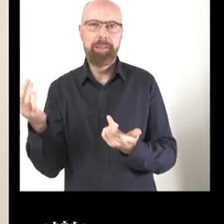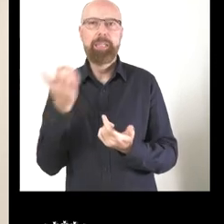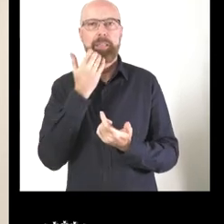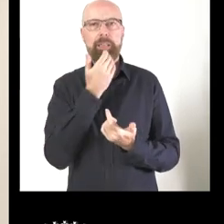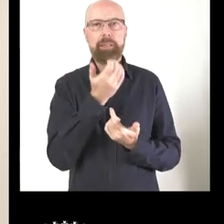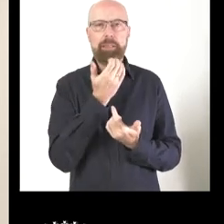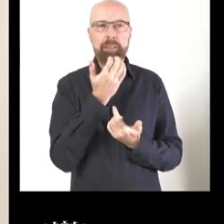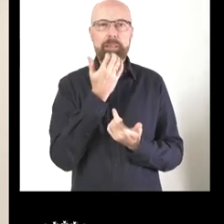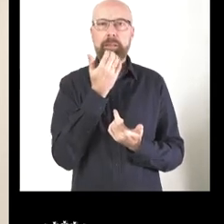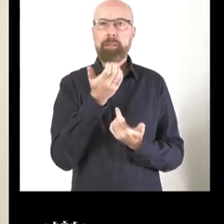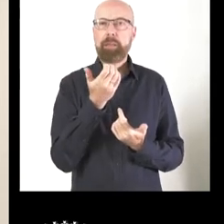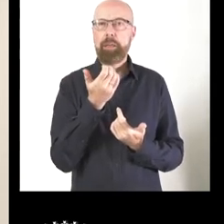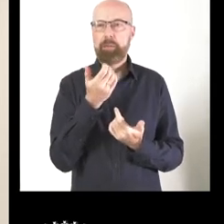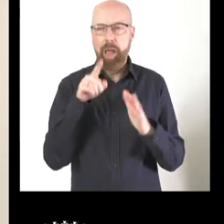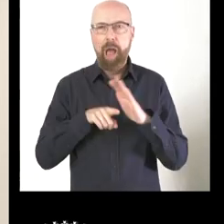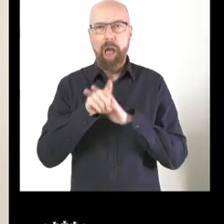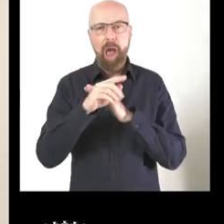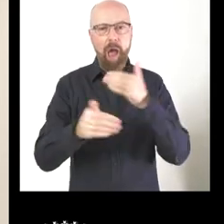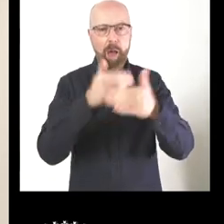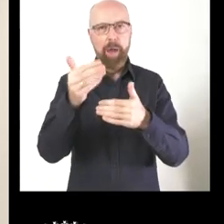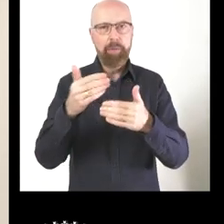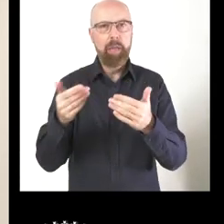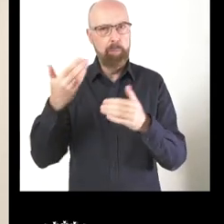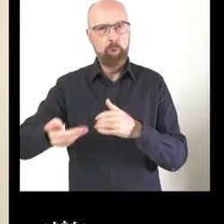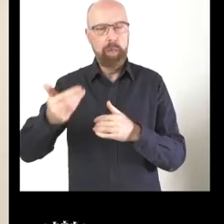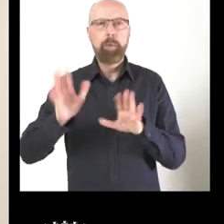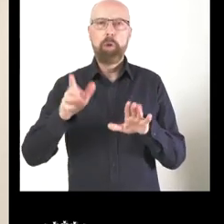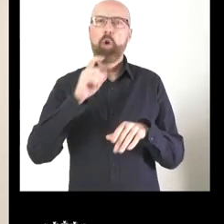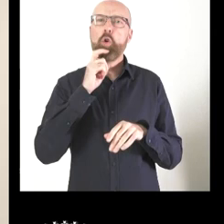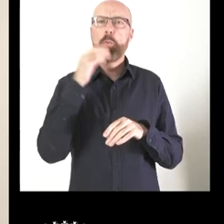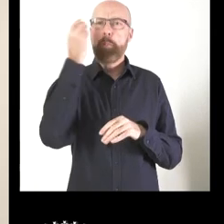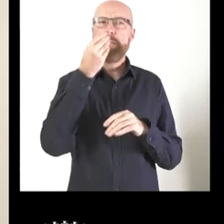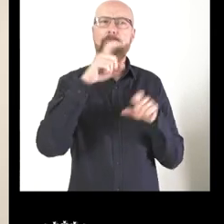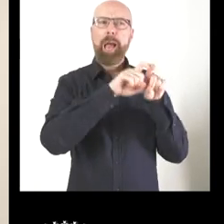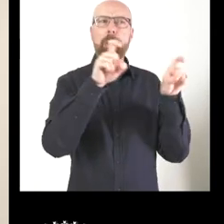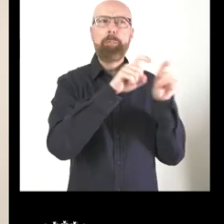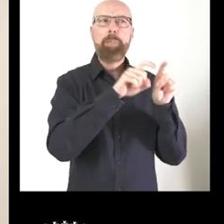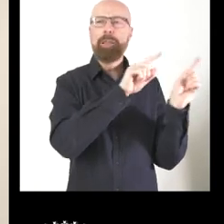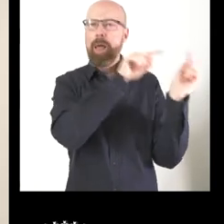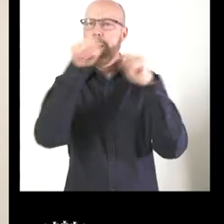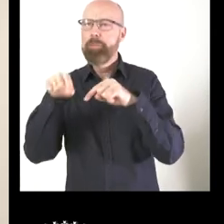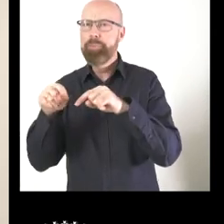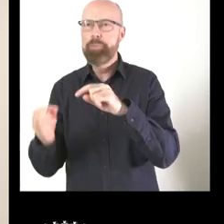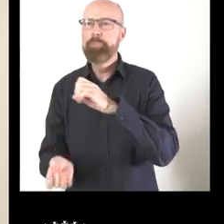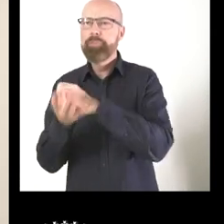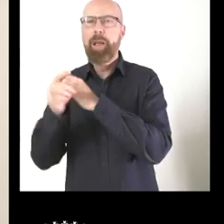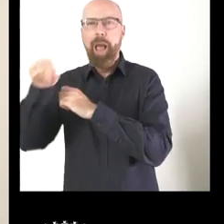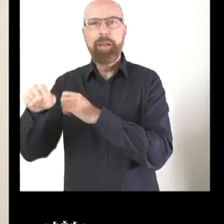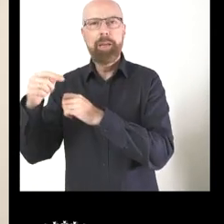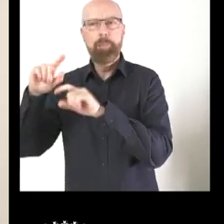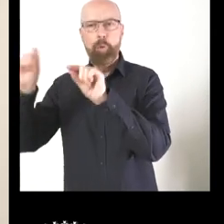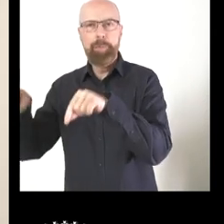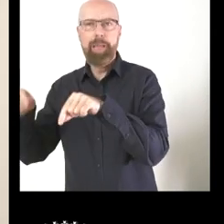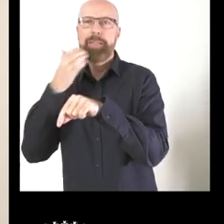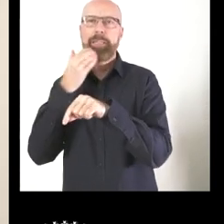También es importante pero cómo se plantea que las empresas elijan Soria si tienen las mismas condiciones en otras provincias